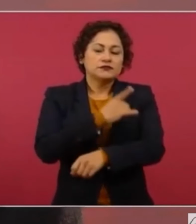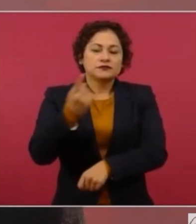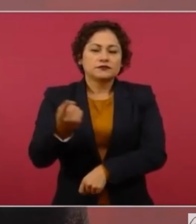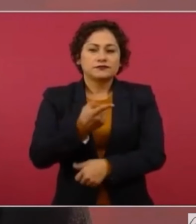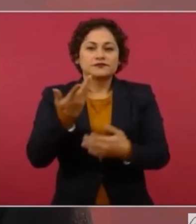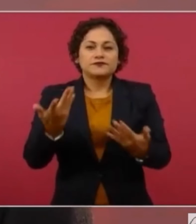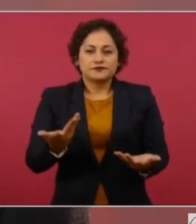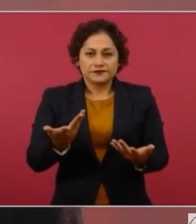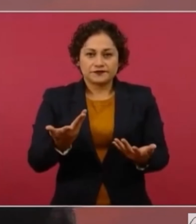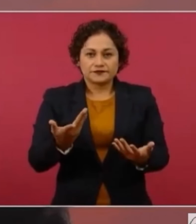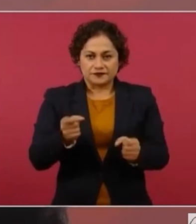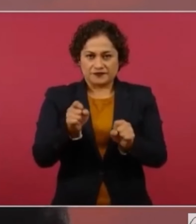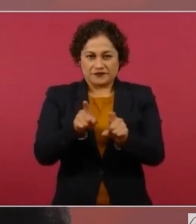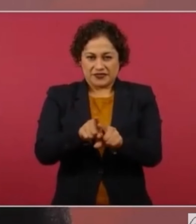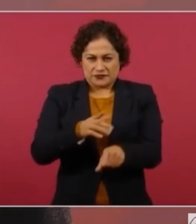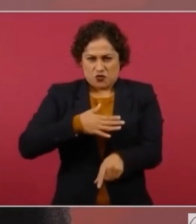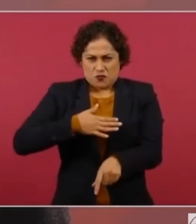compañeros nuestros